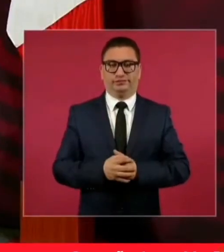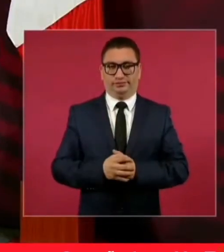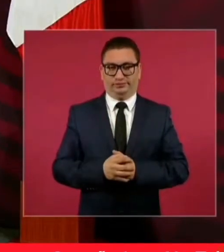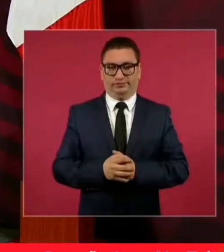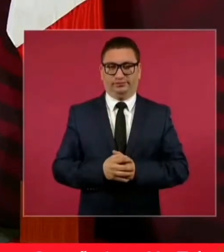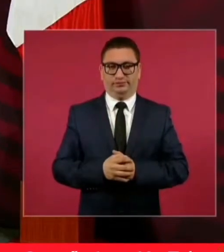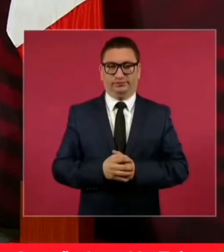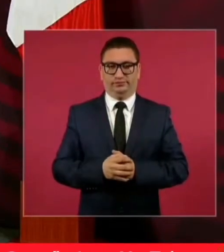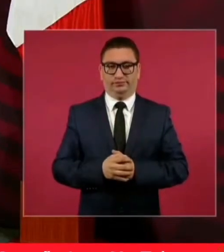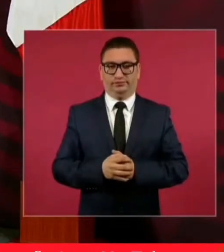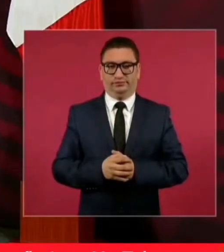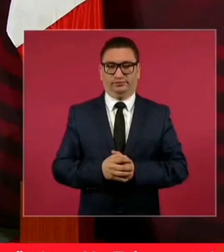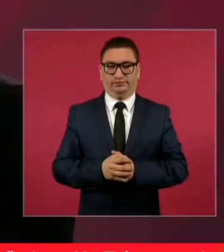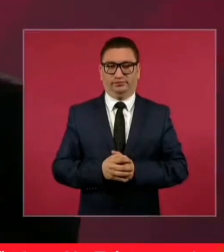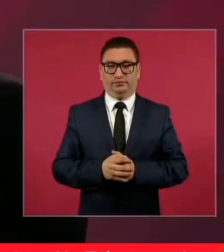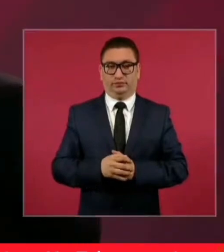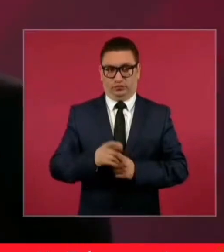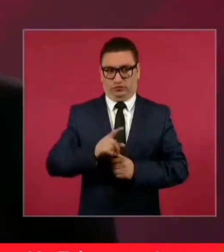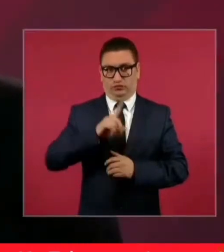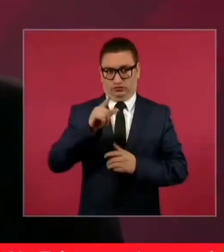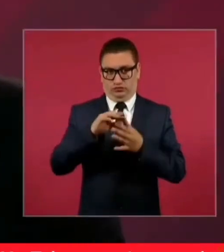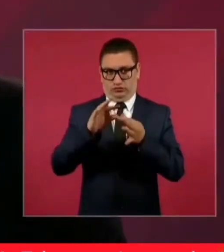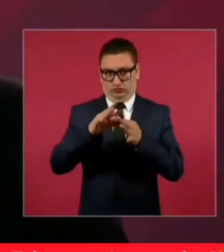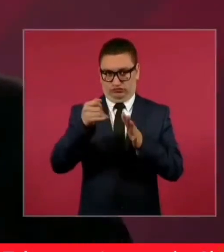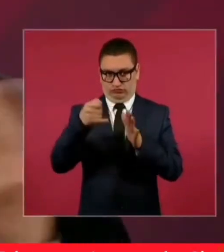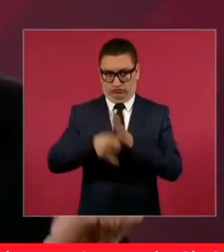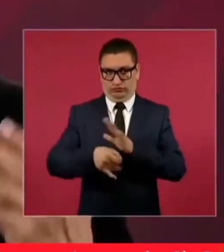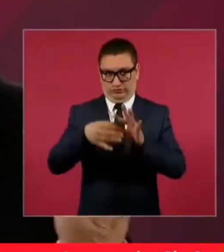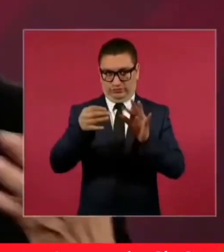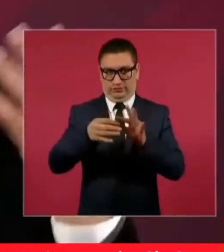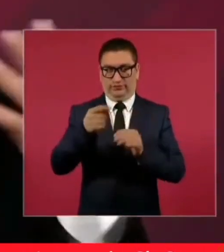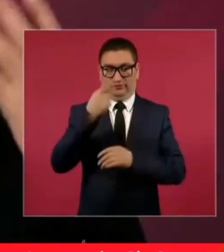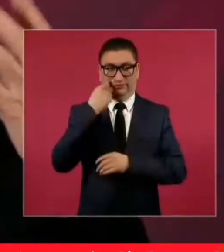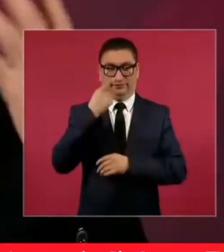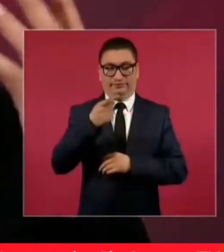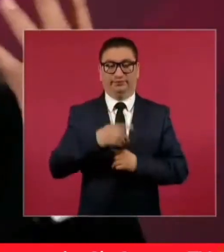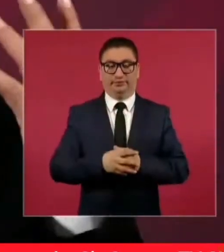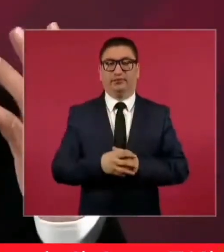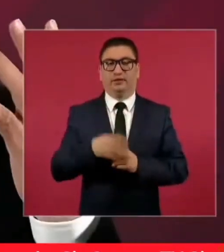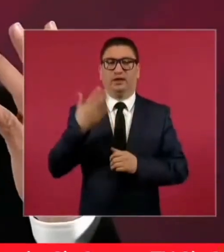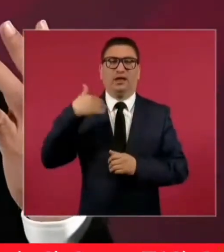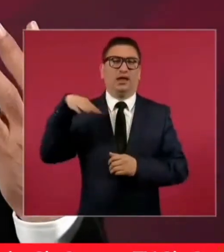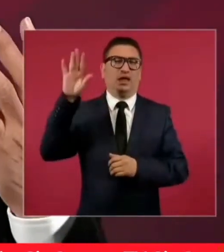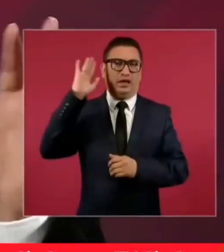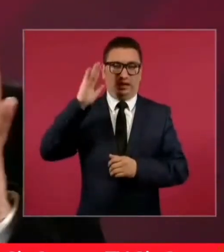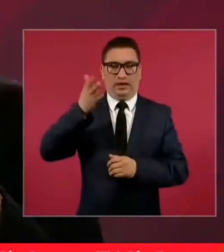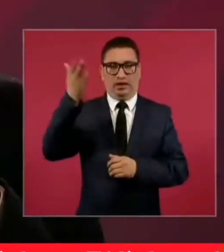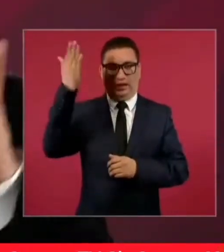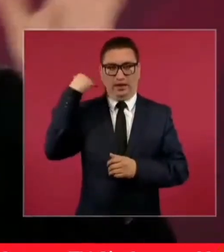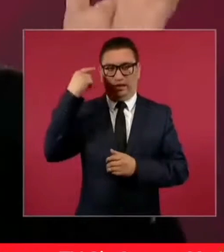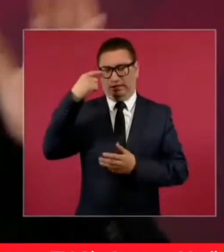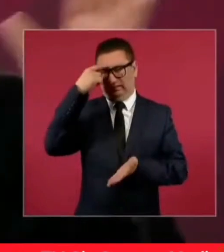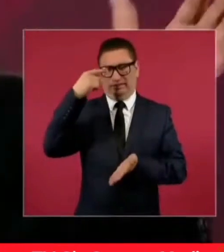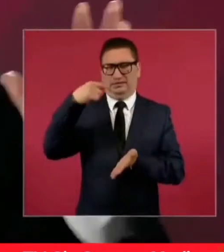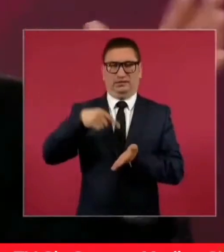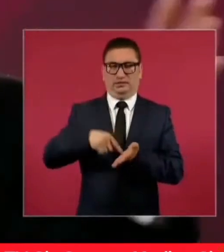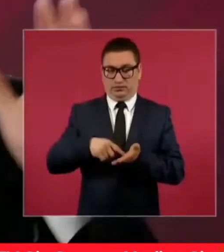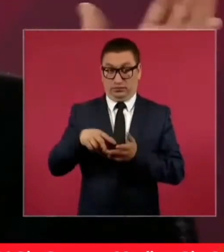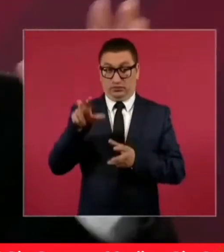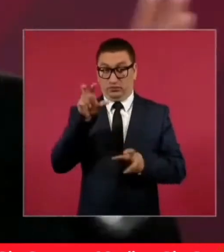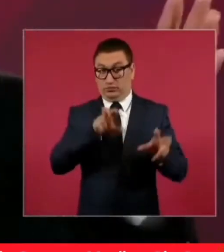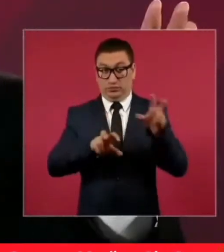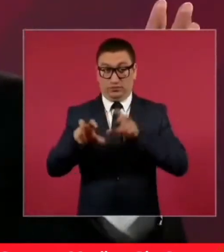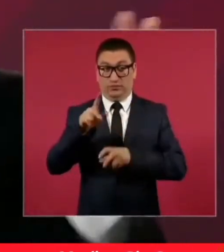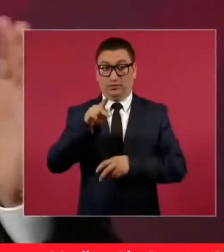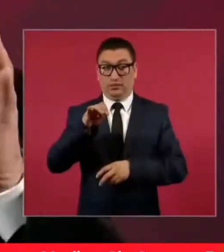También voy a ahondar en eso. Antes, aunque parezca increíble, la mayor parte de la inversión en